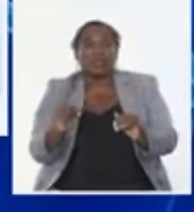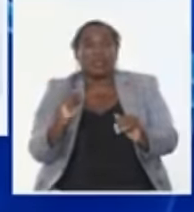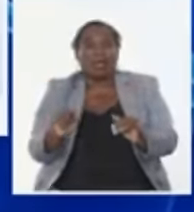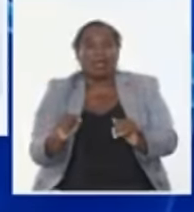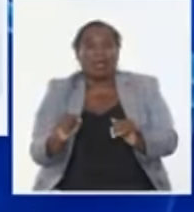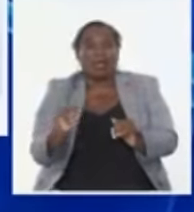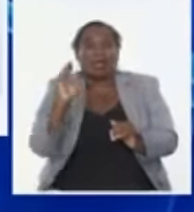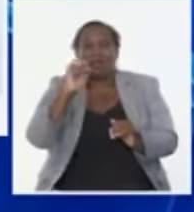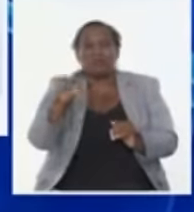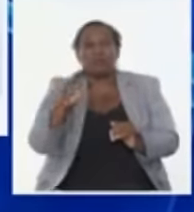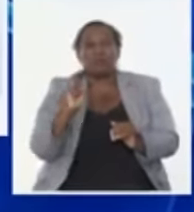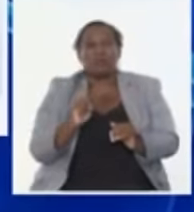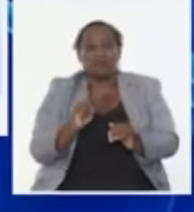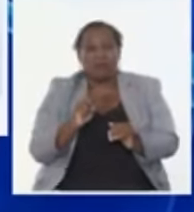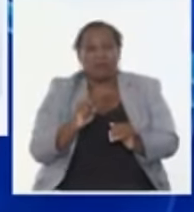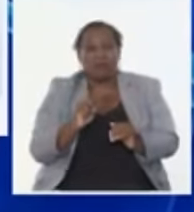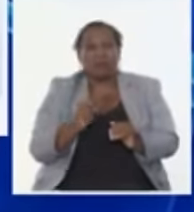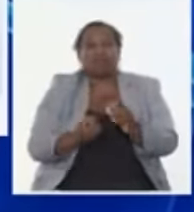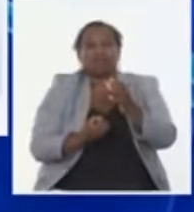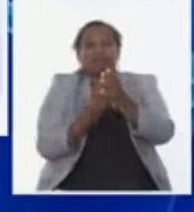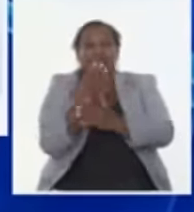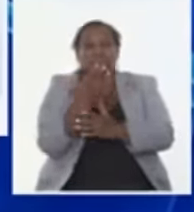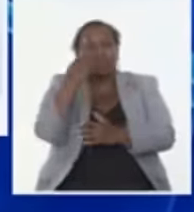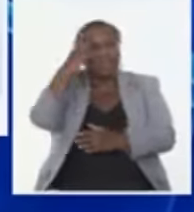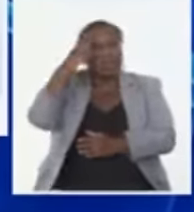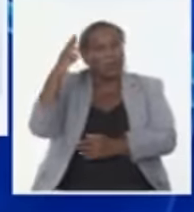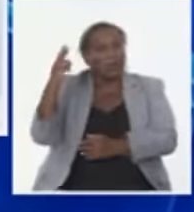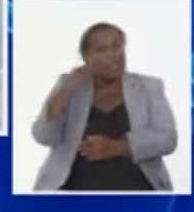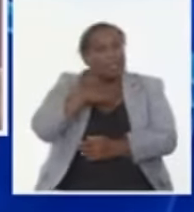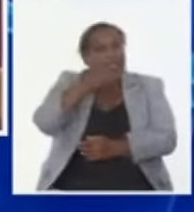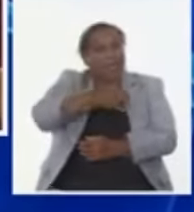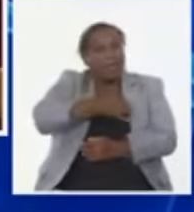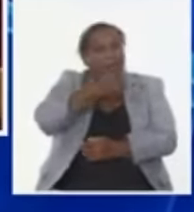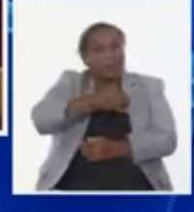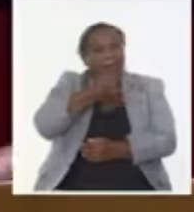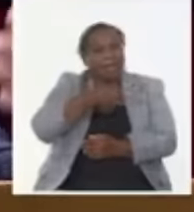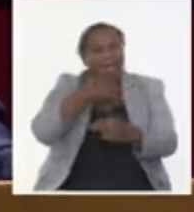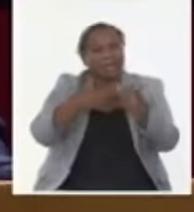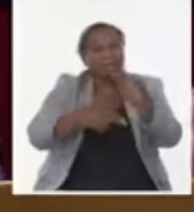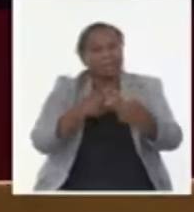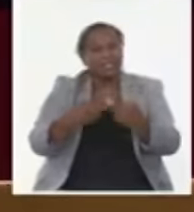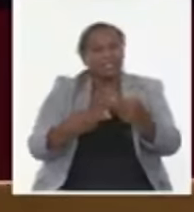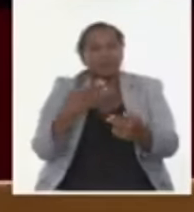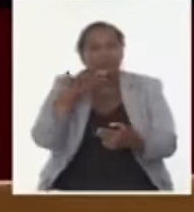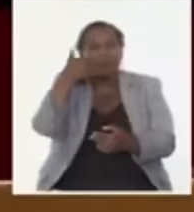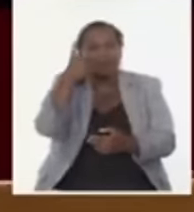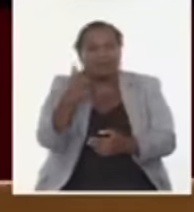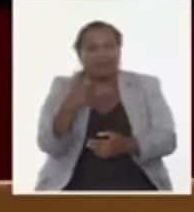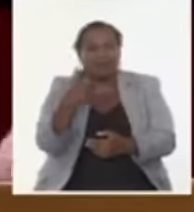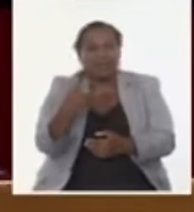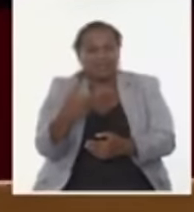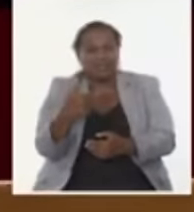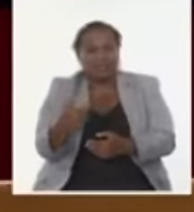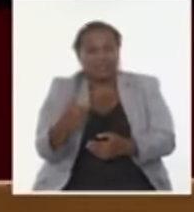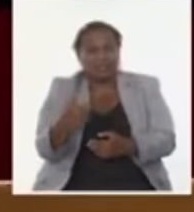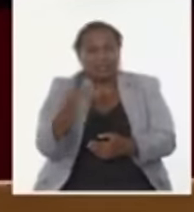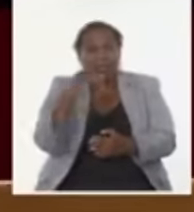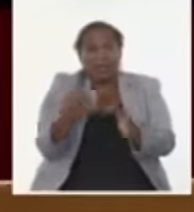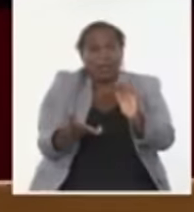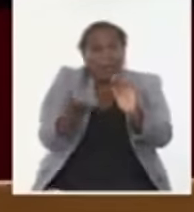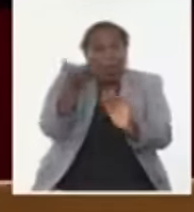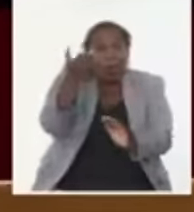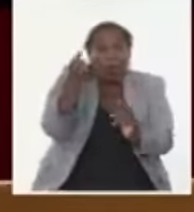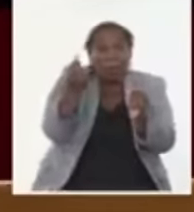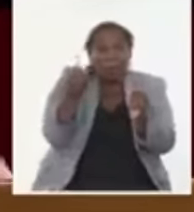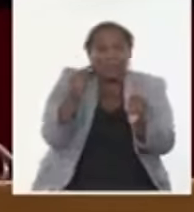creación. Recuerde que yo enfoqué esto, que hemos hecho muchos beneficios para que no suban precios y sin embargo esto no ha impactado